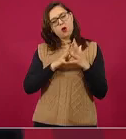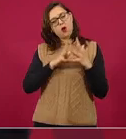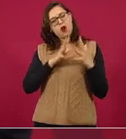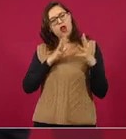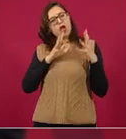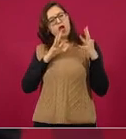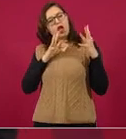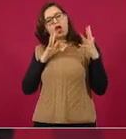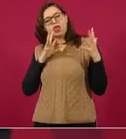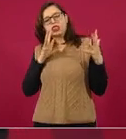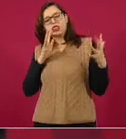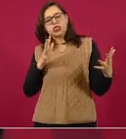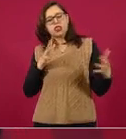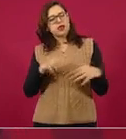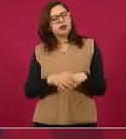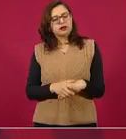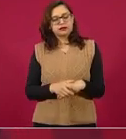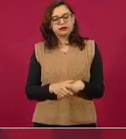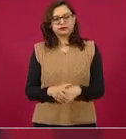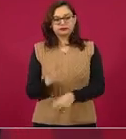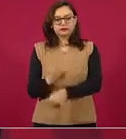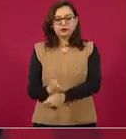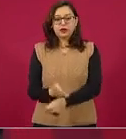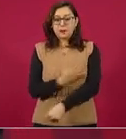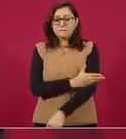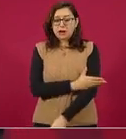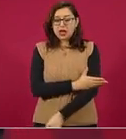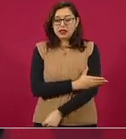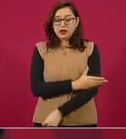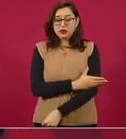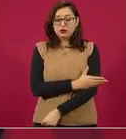y a Madero